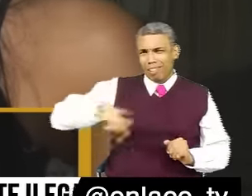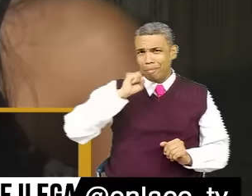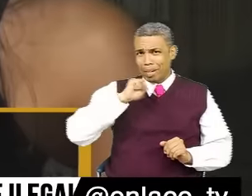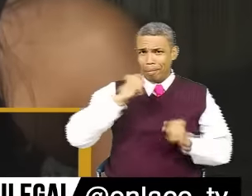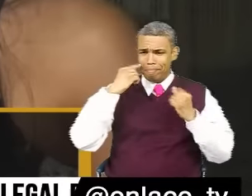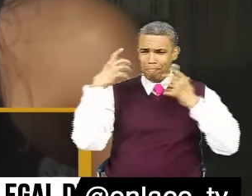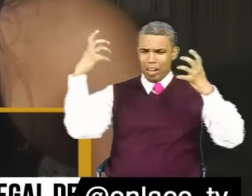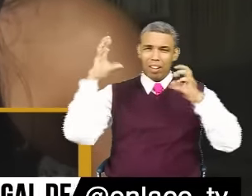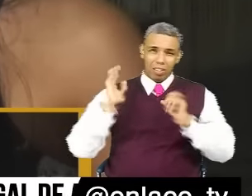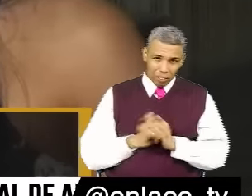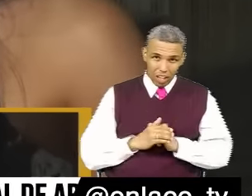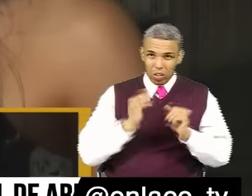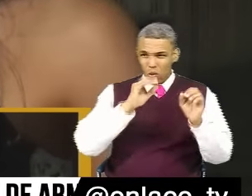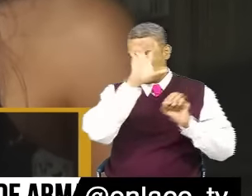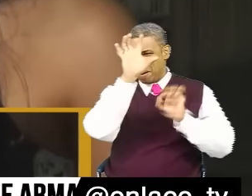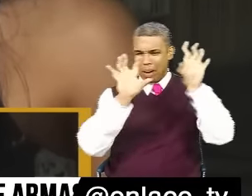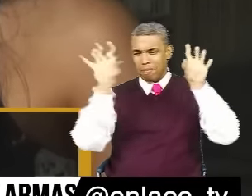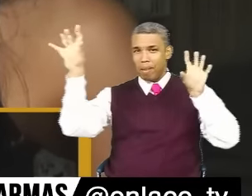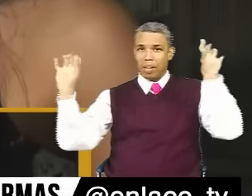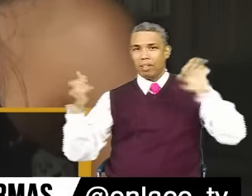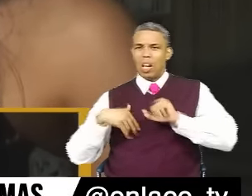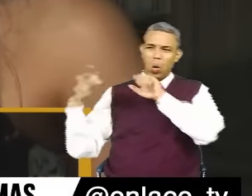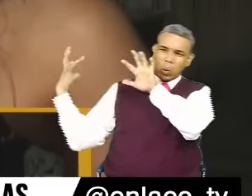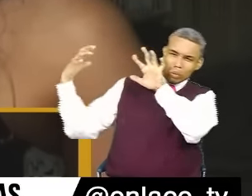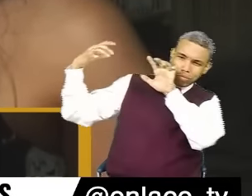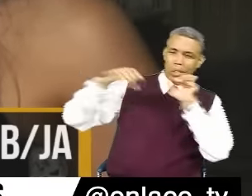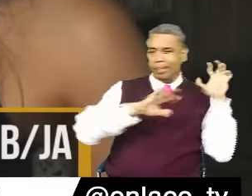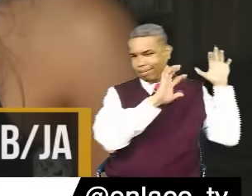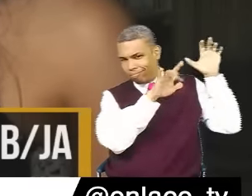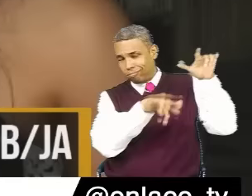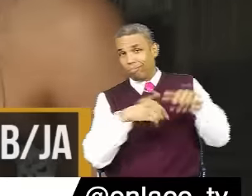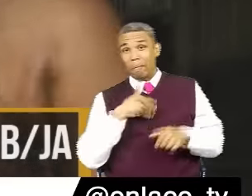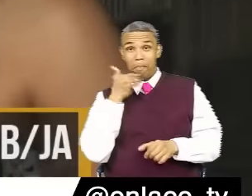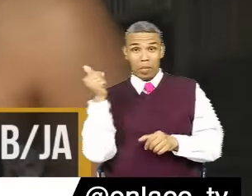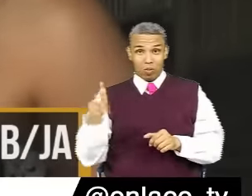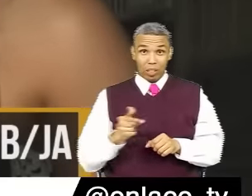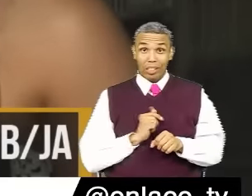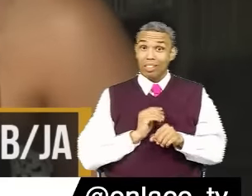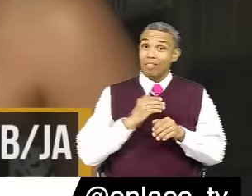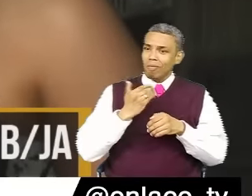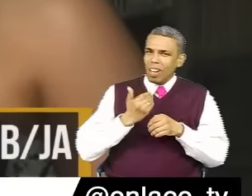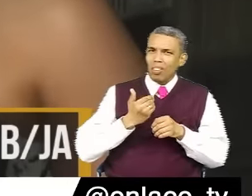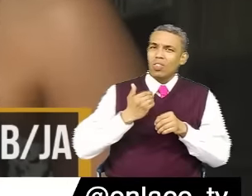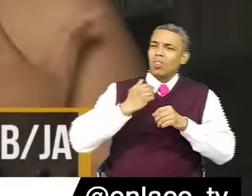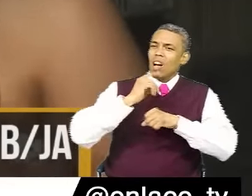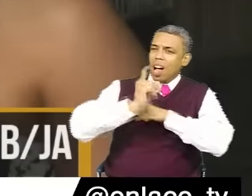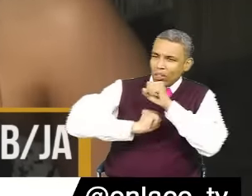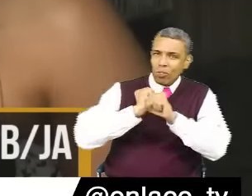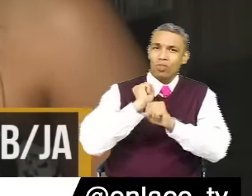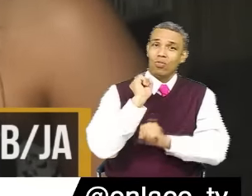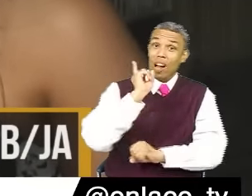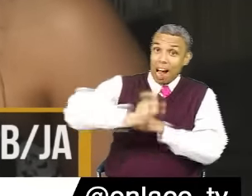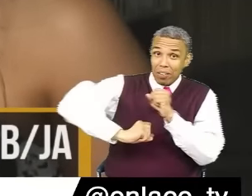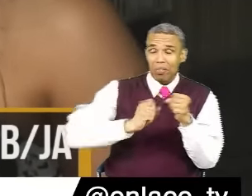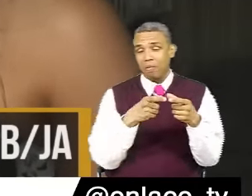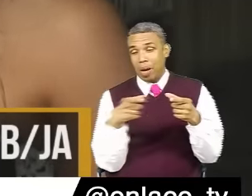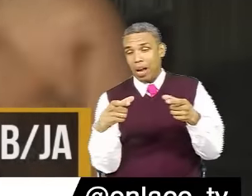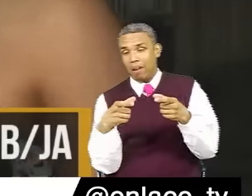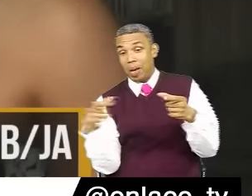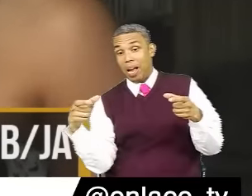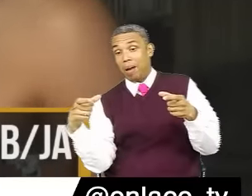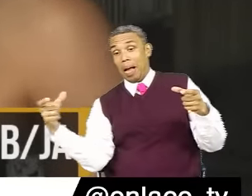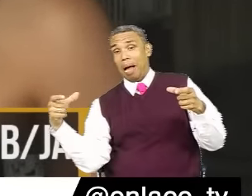de talla nacional e internacional y nos parece genial cómo el festival ha ido creciendo cada día más. Cada año más ha ido creciendo y